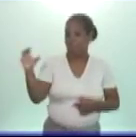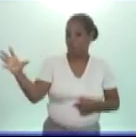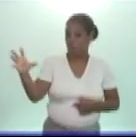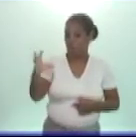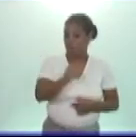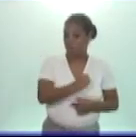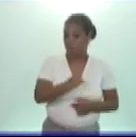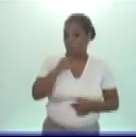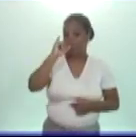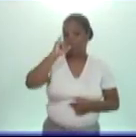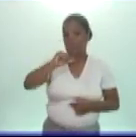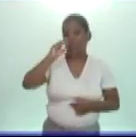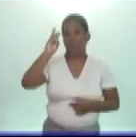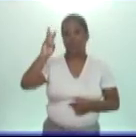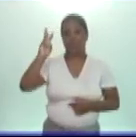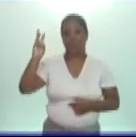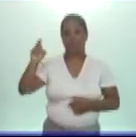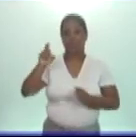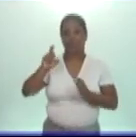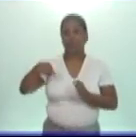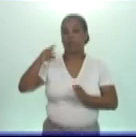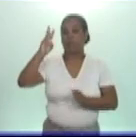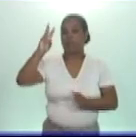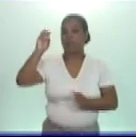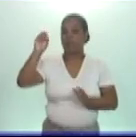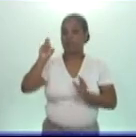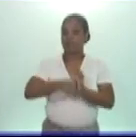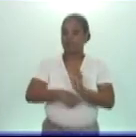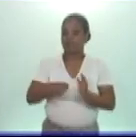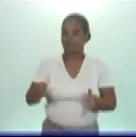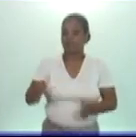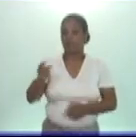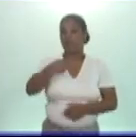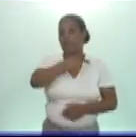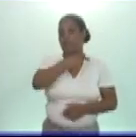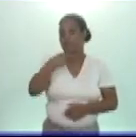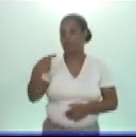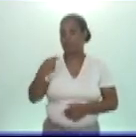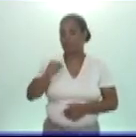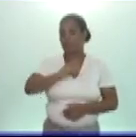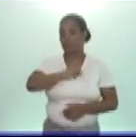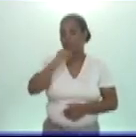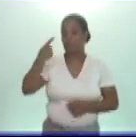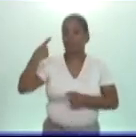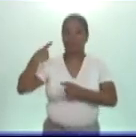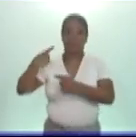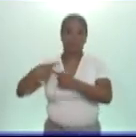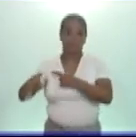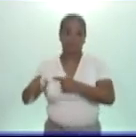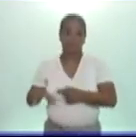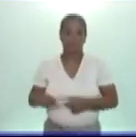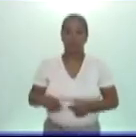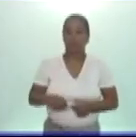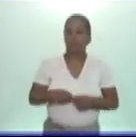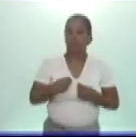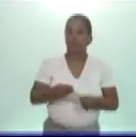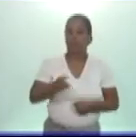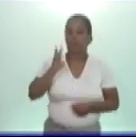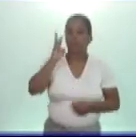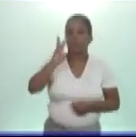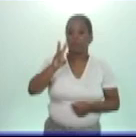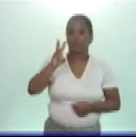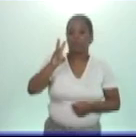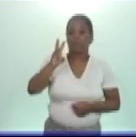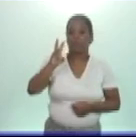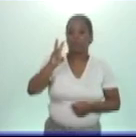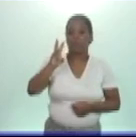se le resta lo que gana el otro y se obtienen los 390 pesos que,